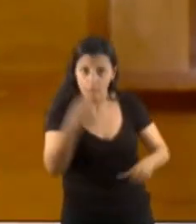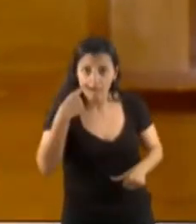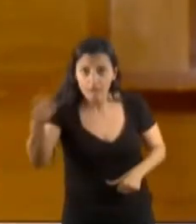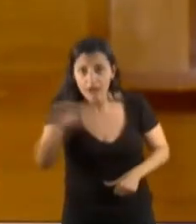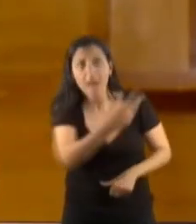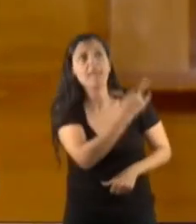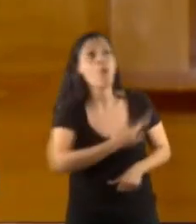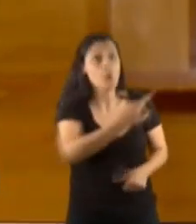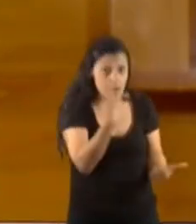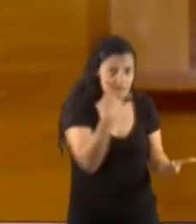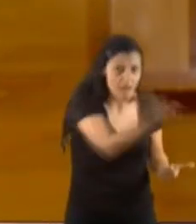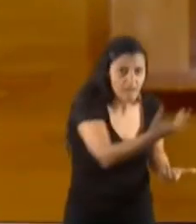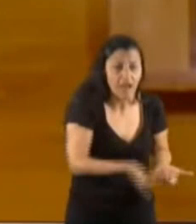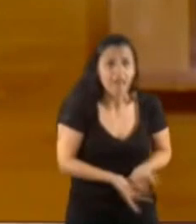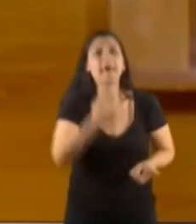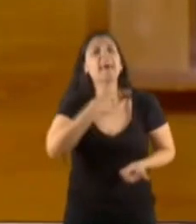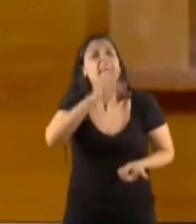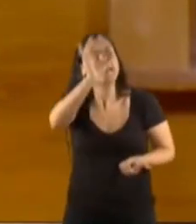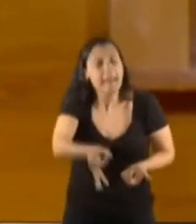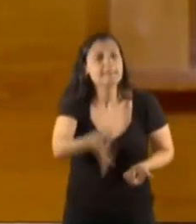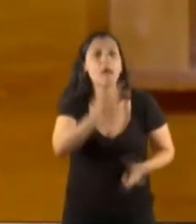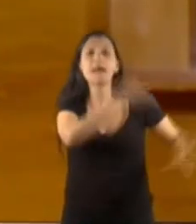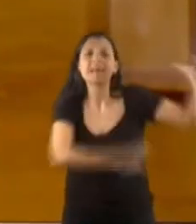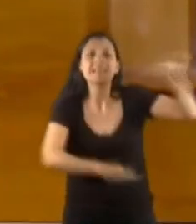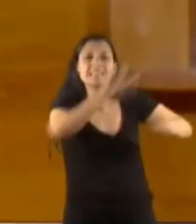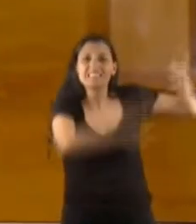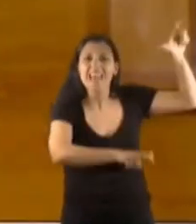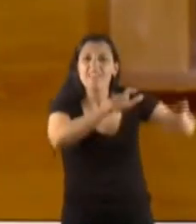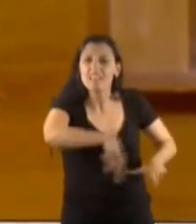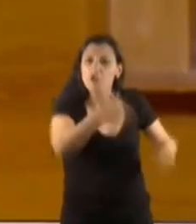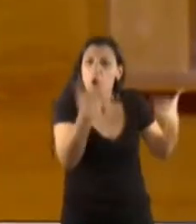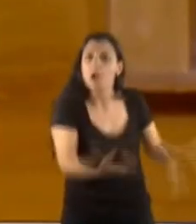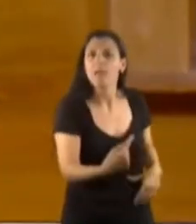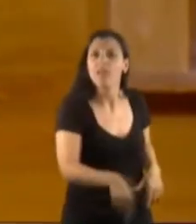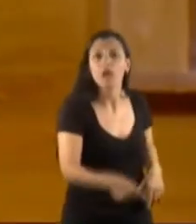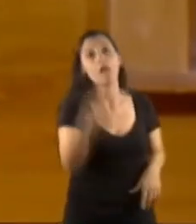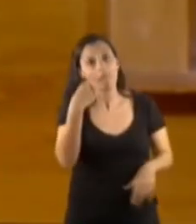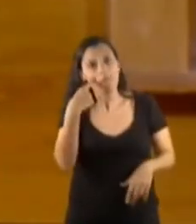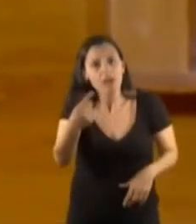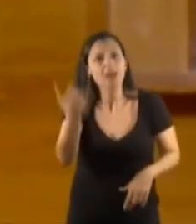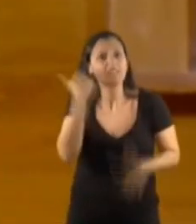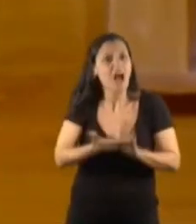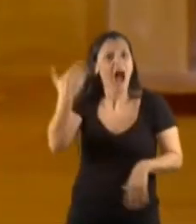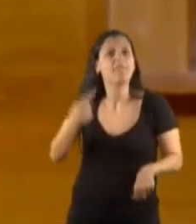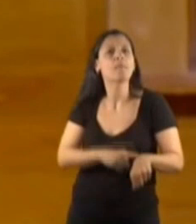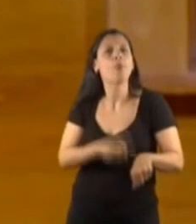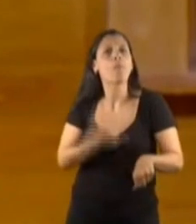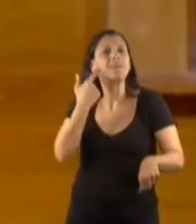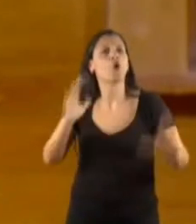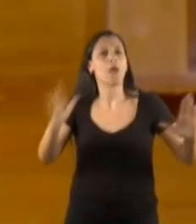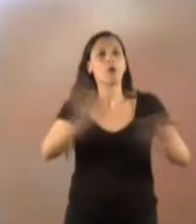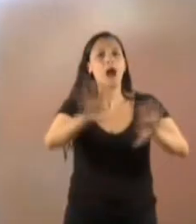balseiro quieren saber qué son capaces de hacer nuestros científicos vean lo que hicieron en la pandemia